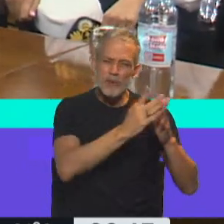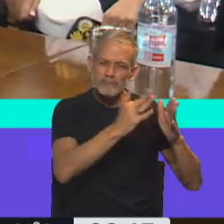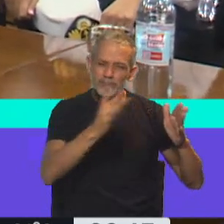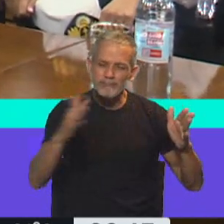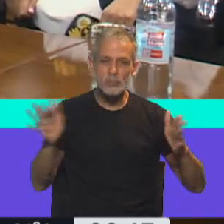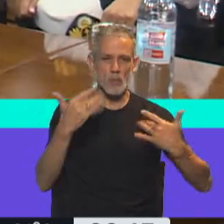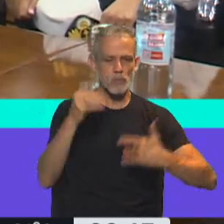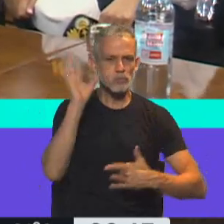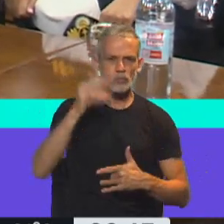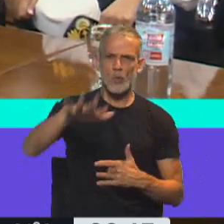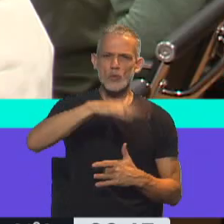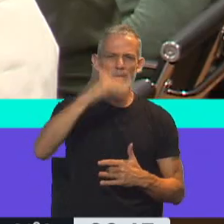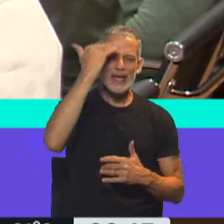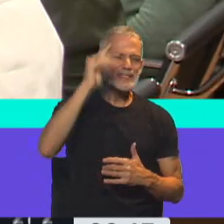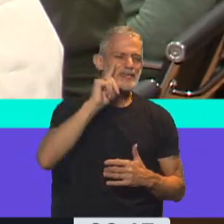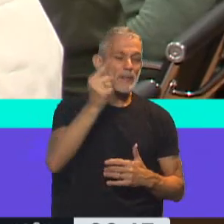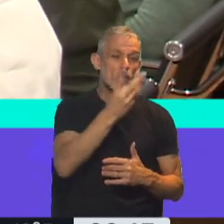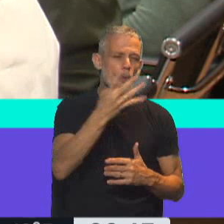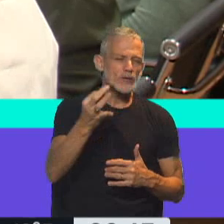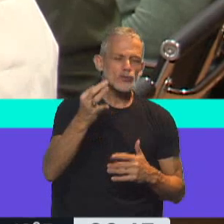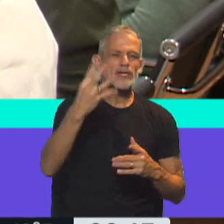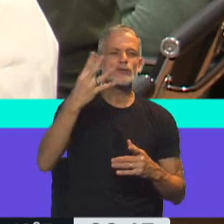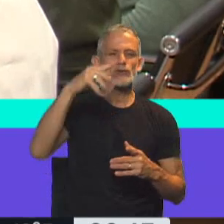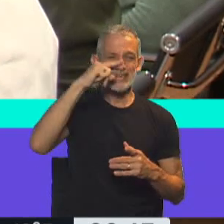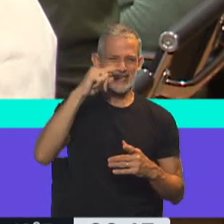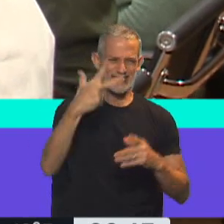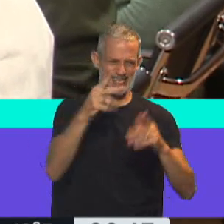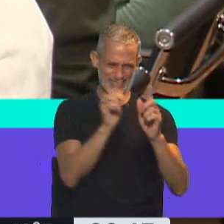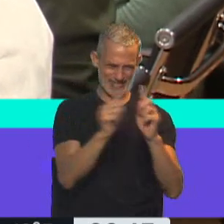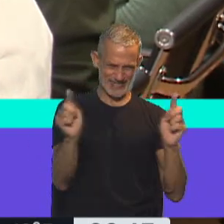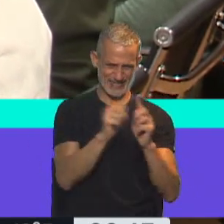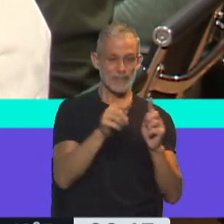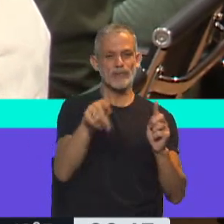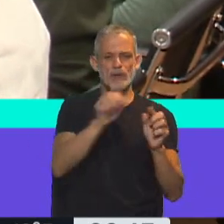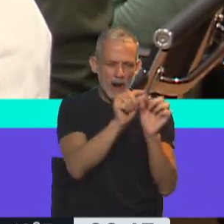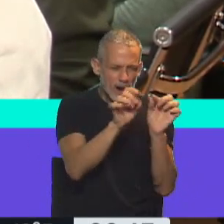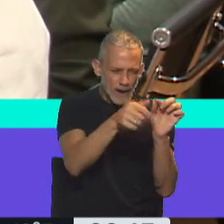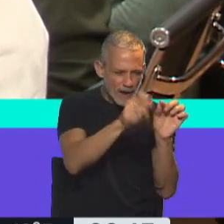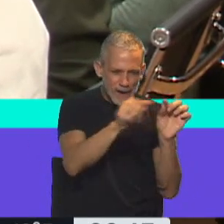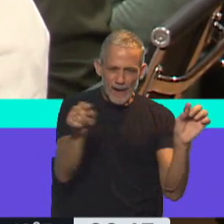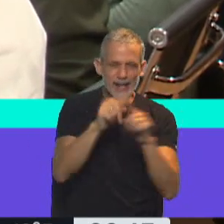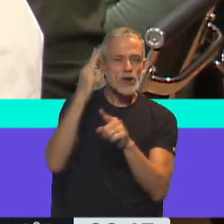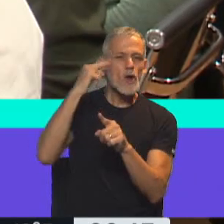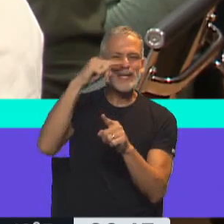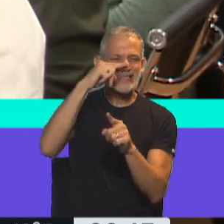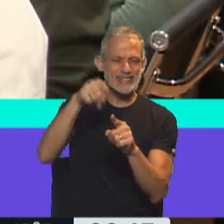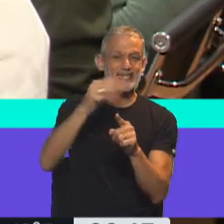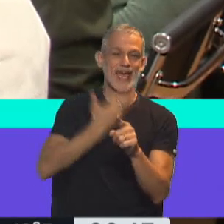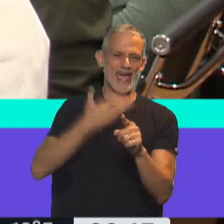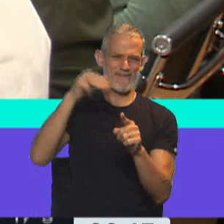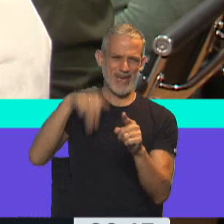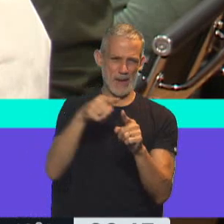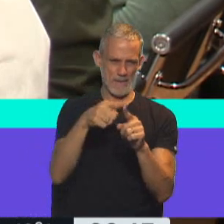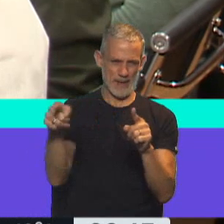se puede escuchar en 15.476 kHz en onda corta y en el 97.6 MHz en